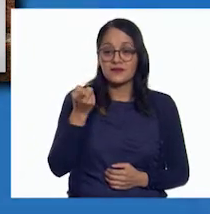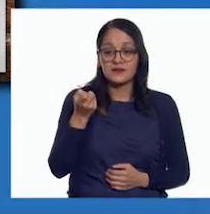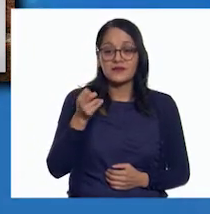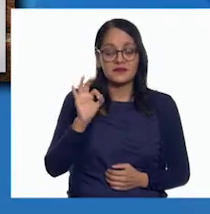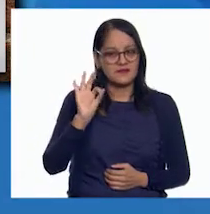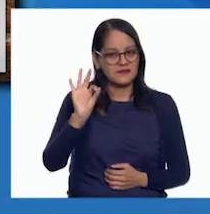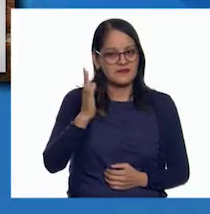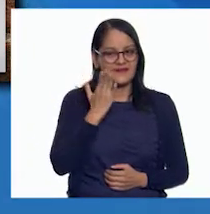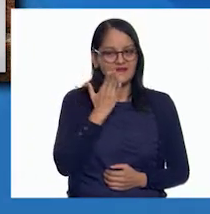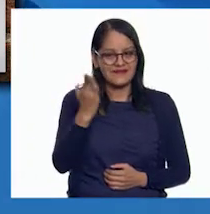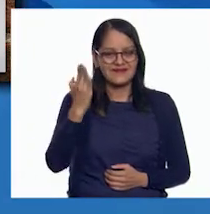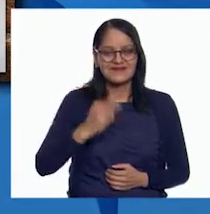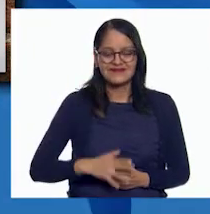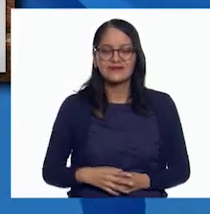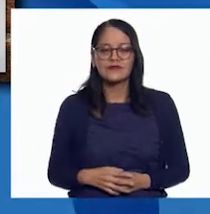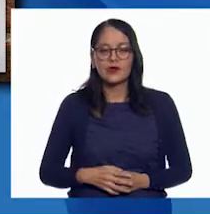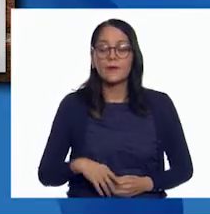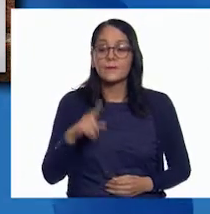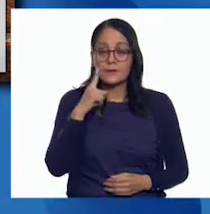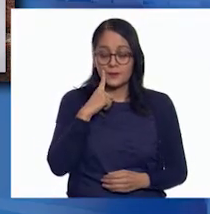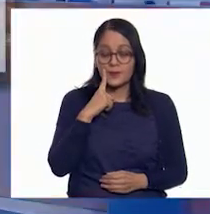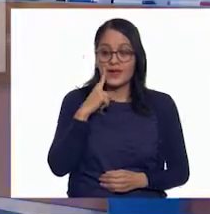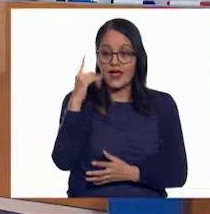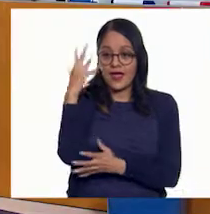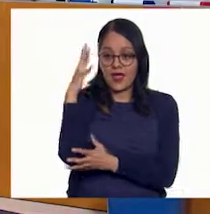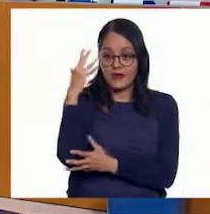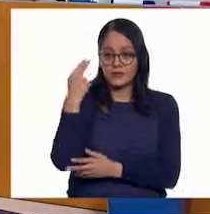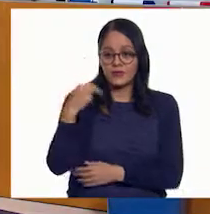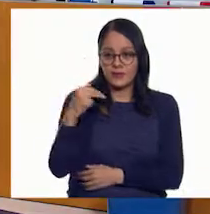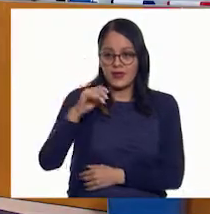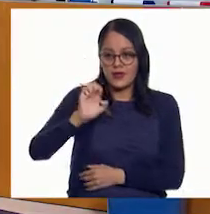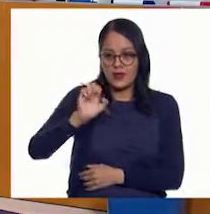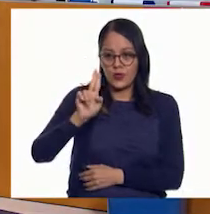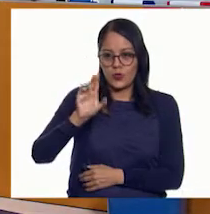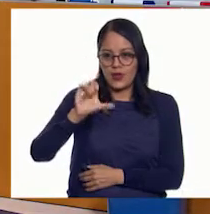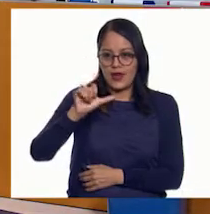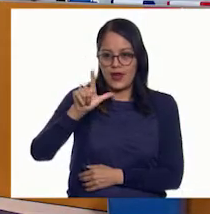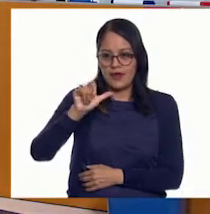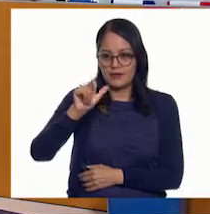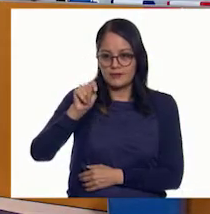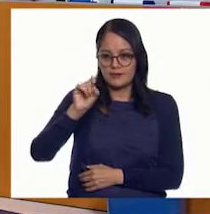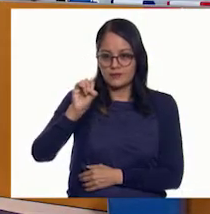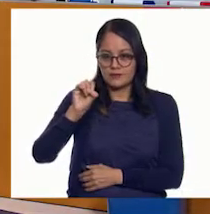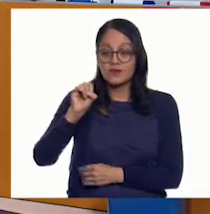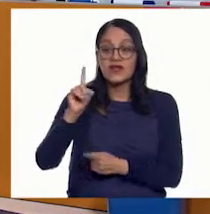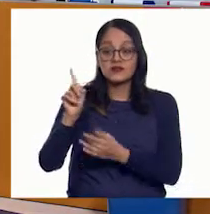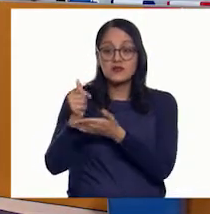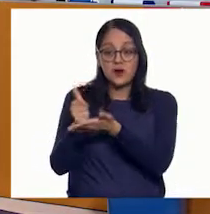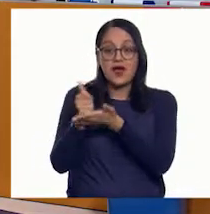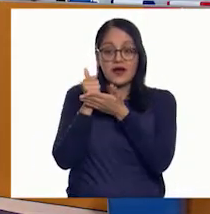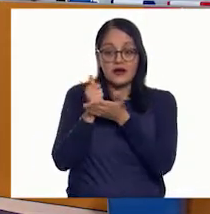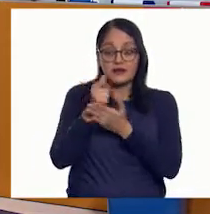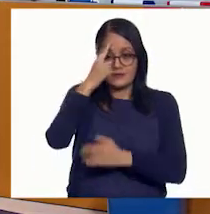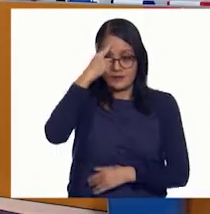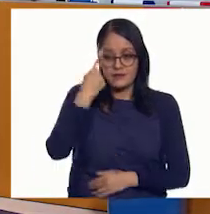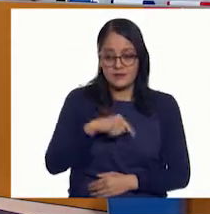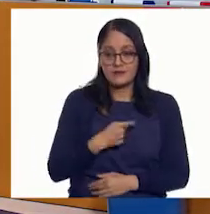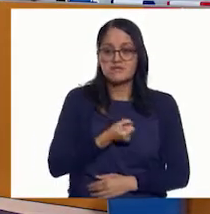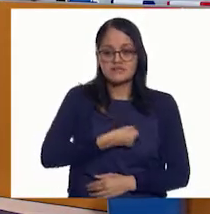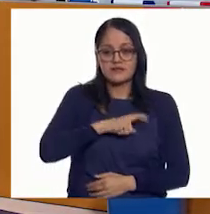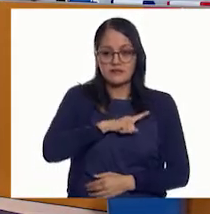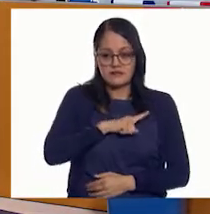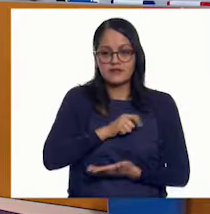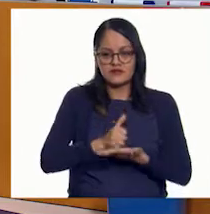Muy bien. Pues mira, el eucalipto es muy utilizado para elaborar remedios caseros. Uh-huh. En muchos lo